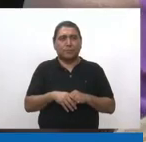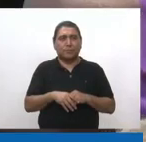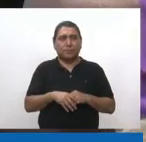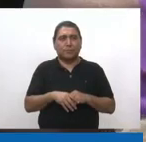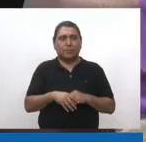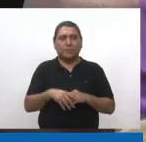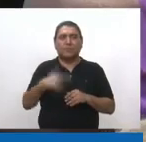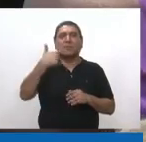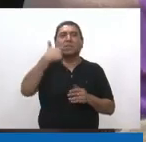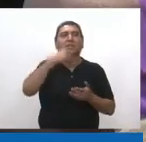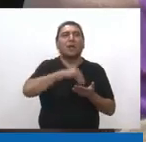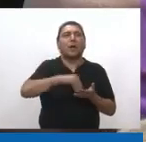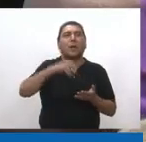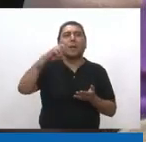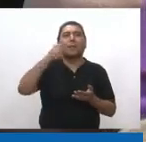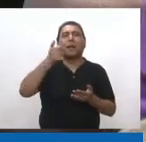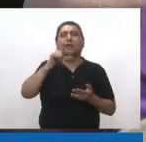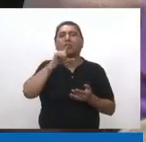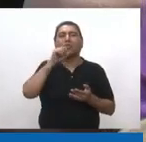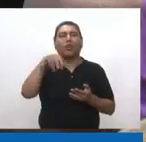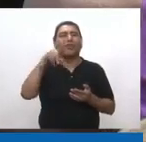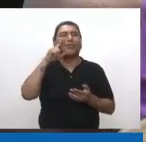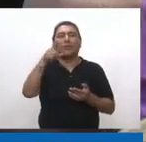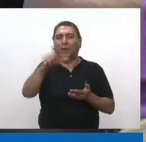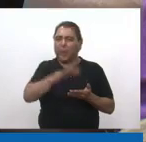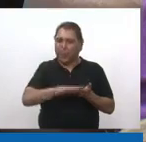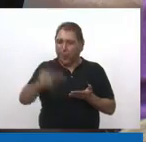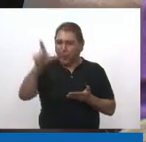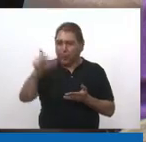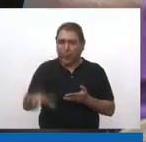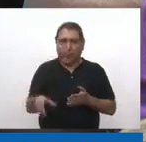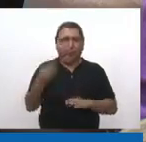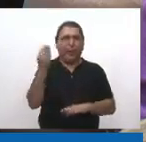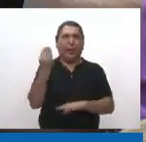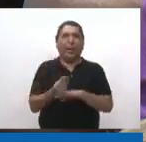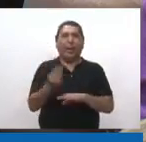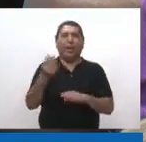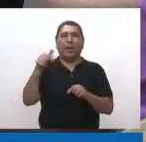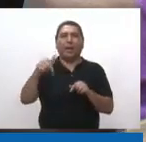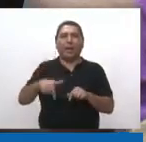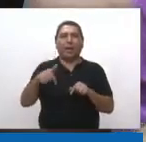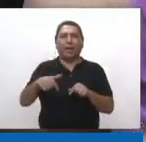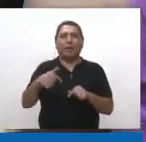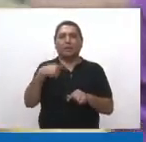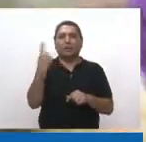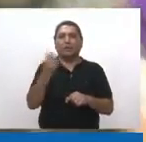Senador Paltroni, mire, usted es nuevo en la casa. Tenemos cierta tolerancia y creo que vale,